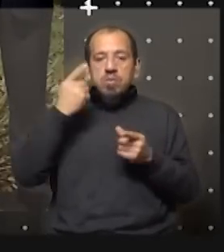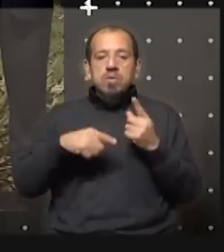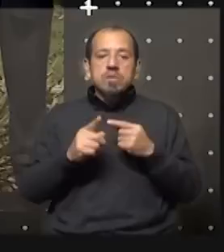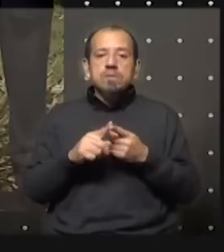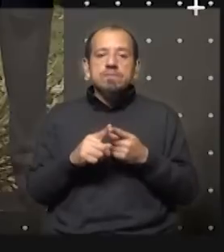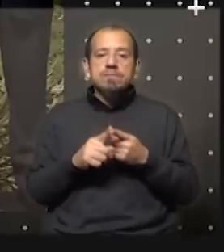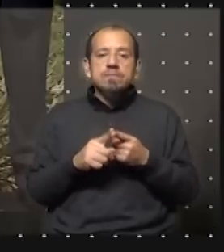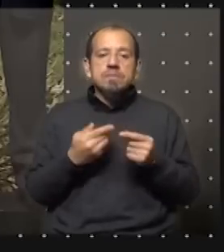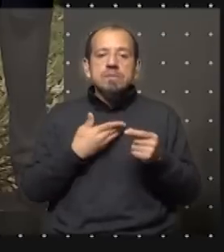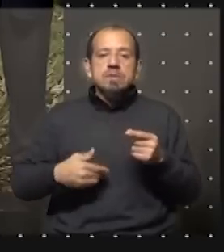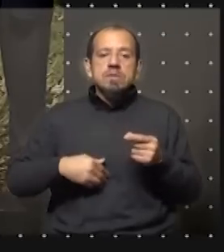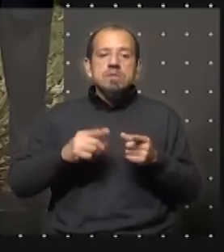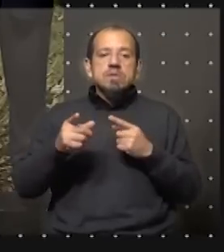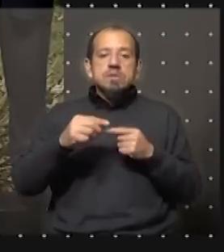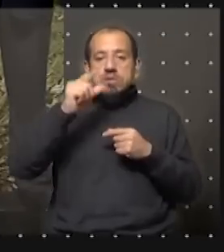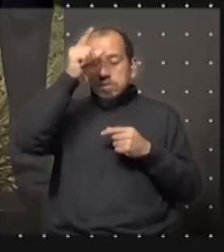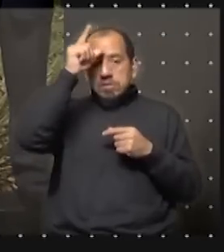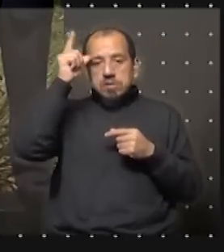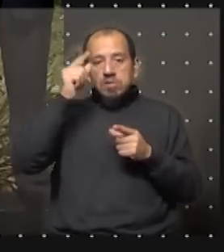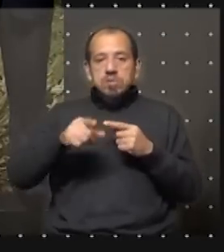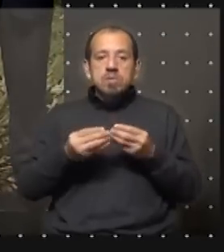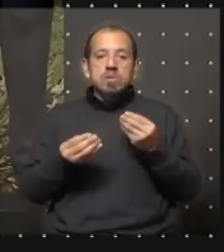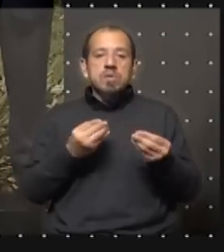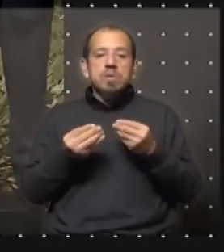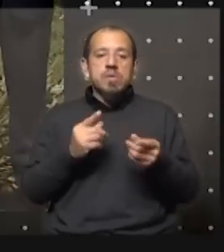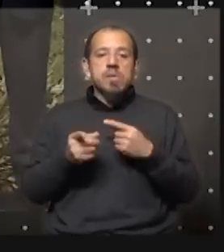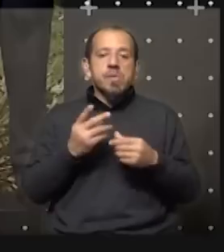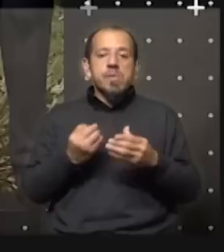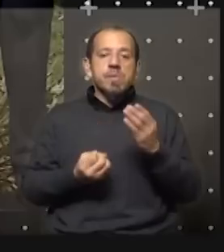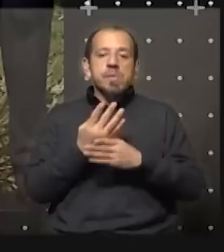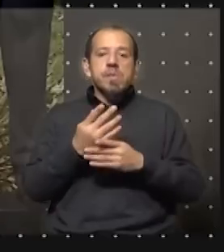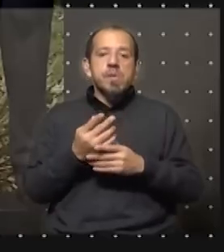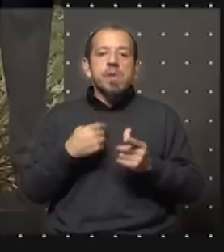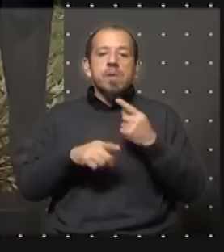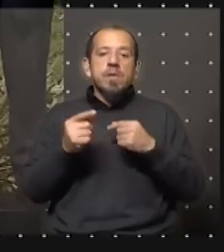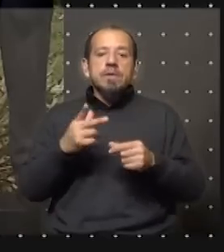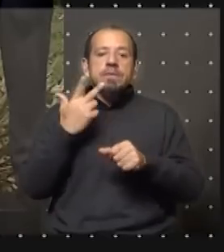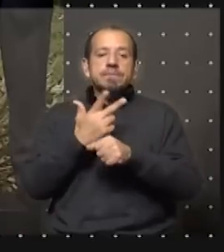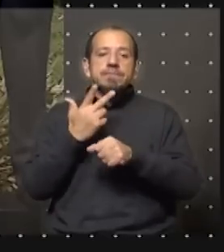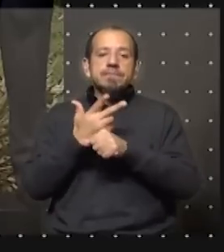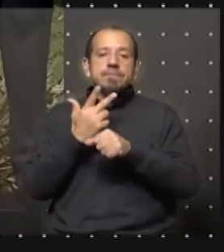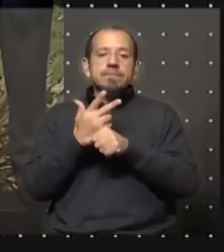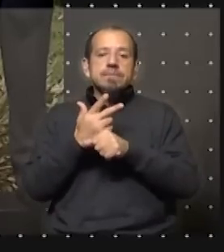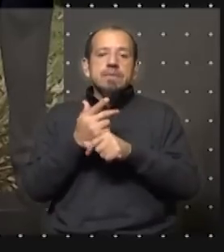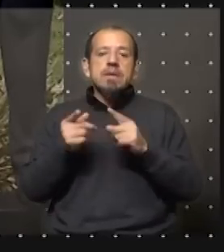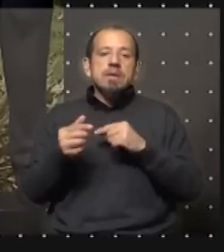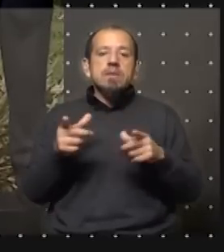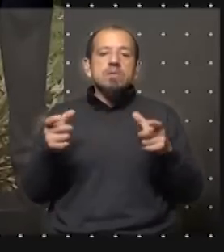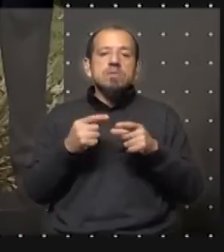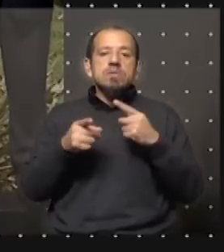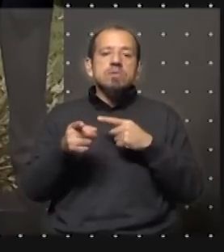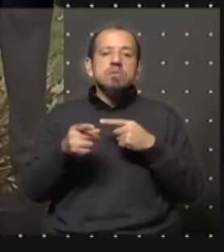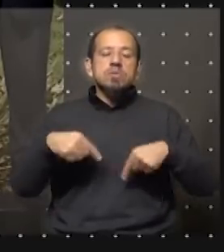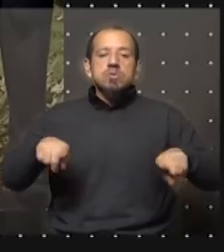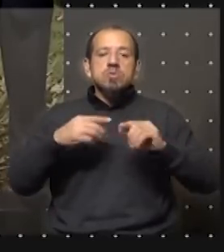reclamados por el presidente Luis lacalle Pou como flexibilización o modernización siendo la tercera cumbre consecutiva en la que se corta solo con